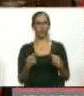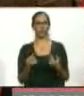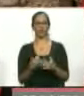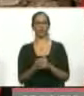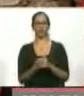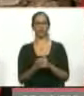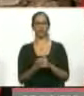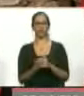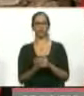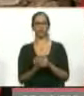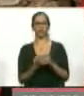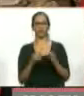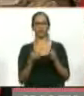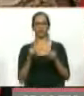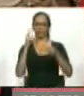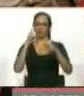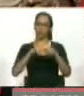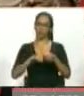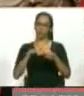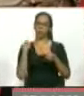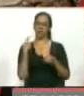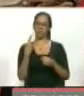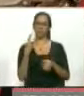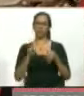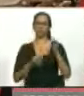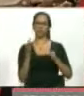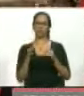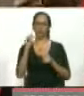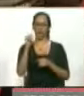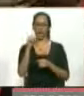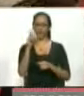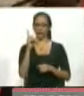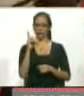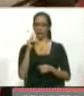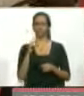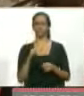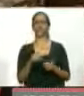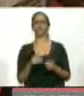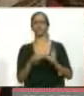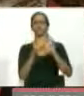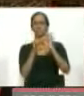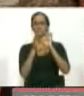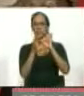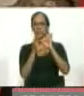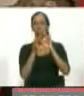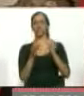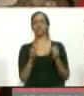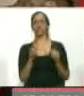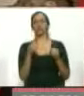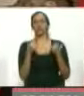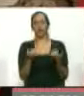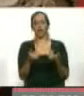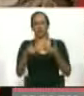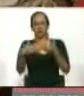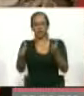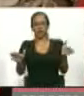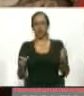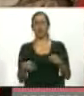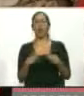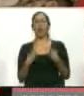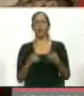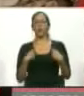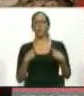esa de un plan primero justicia y acción democrática y una a la que se le está abriendo a voluntad